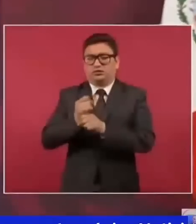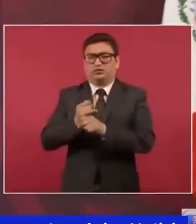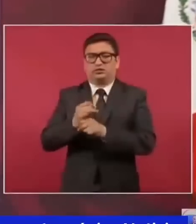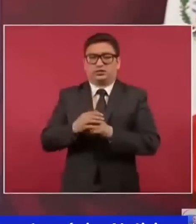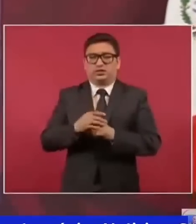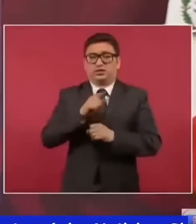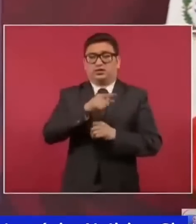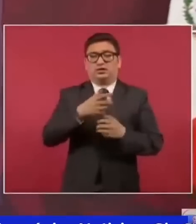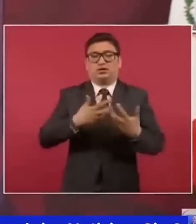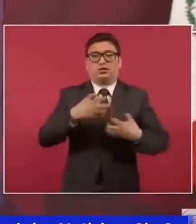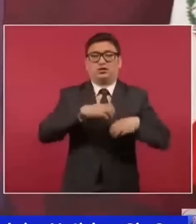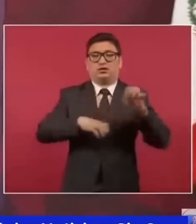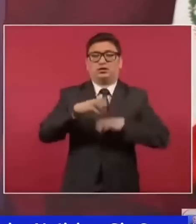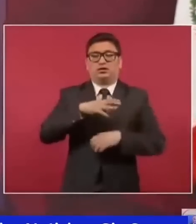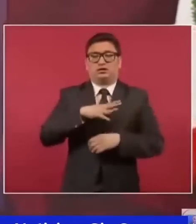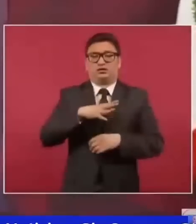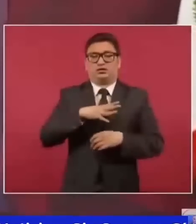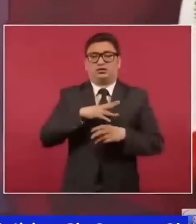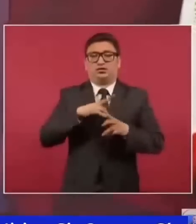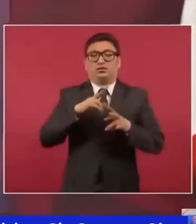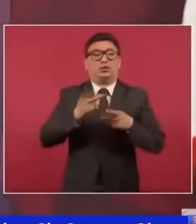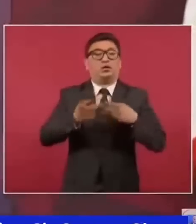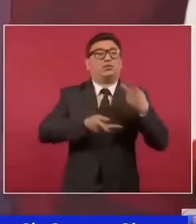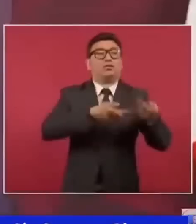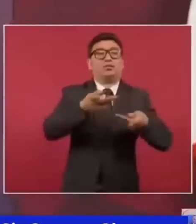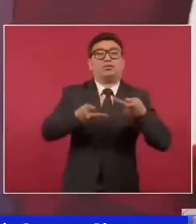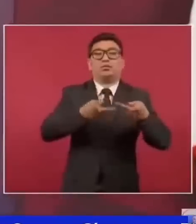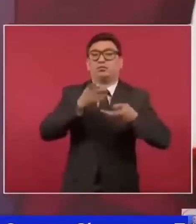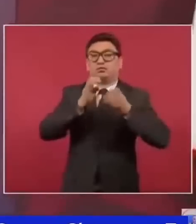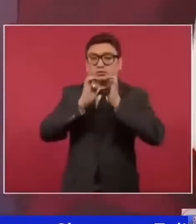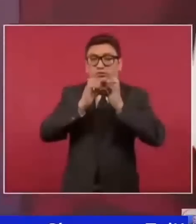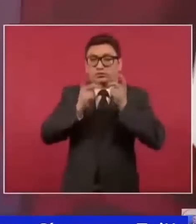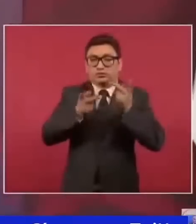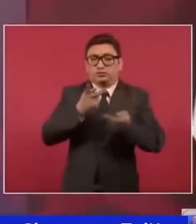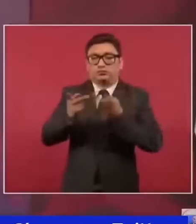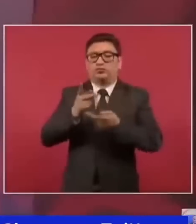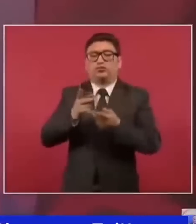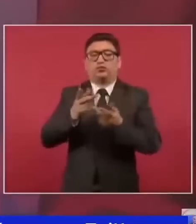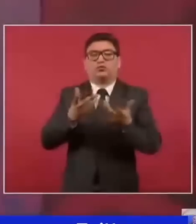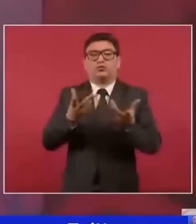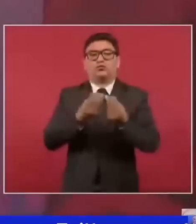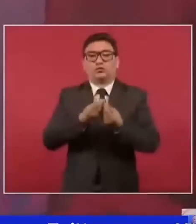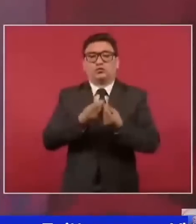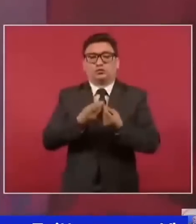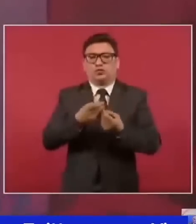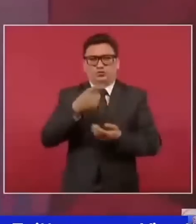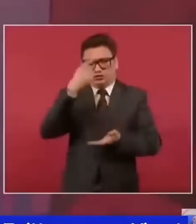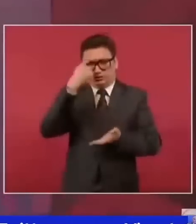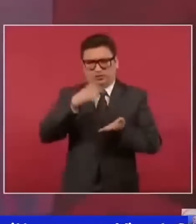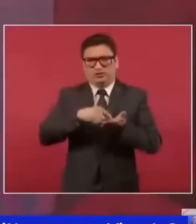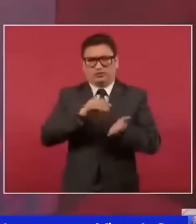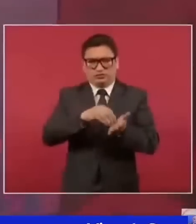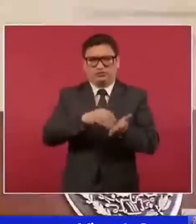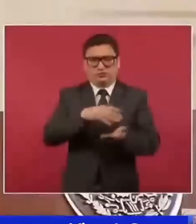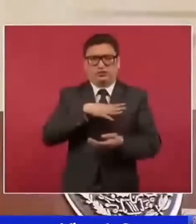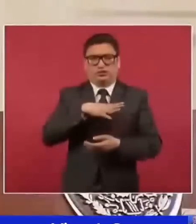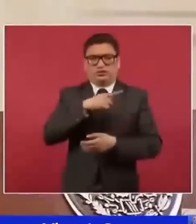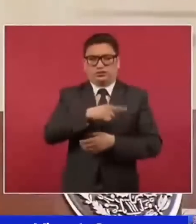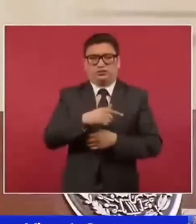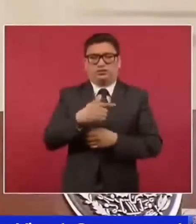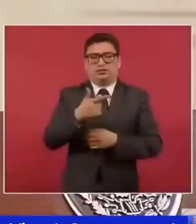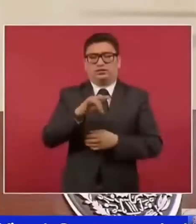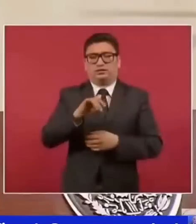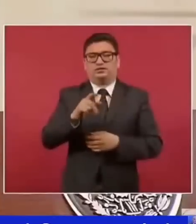tenía una empresa de encuestas junto con, o la tiene, sí, junto con Gea